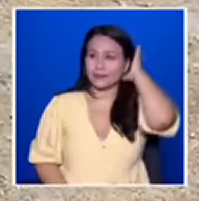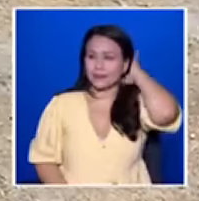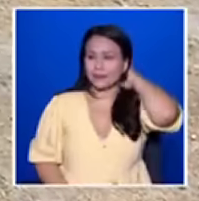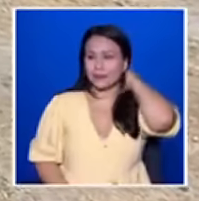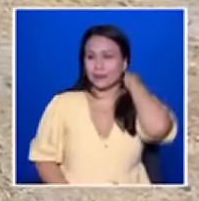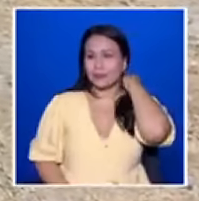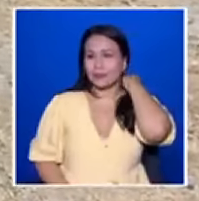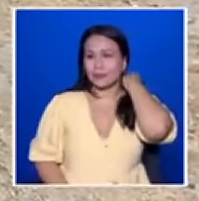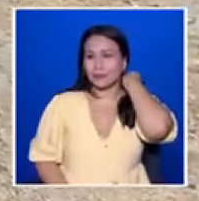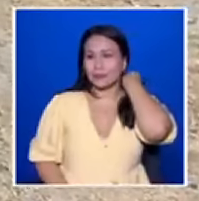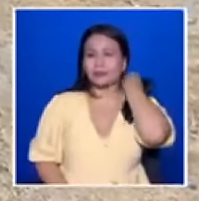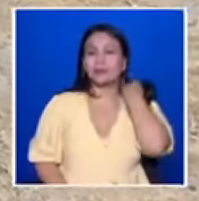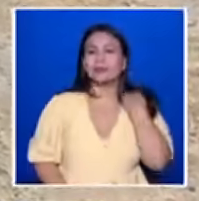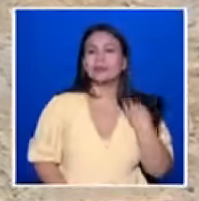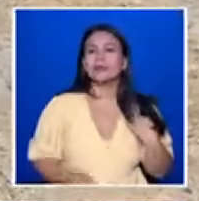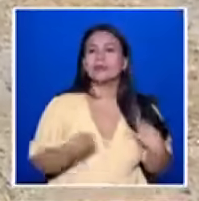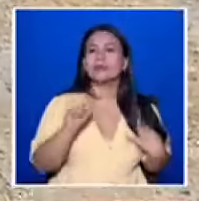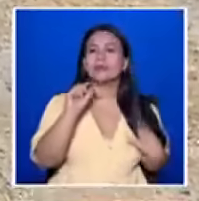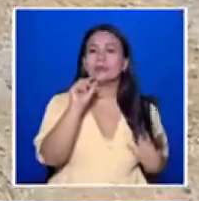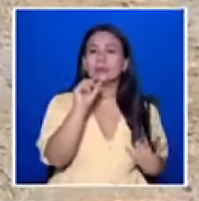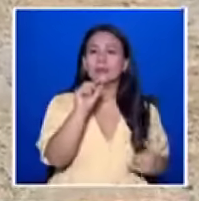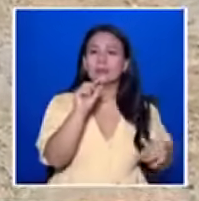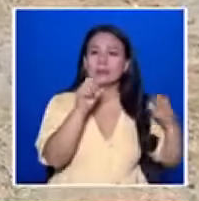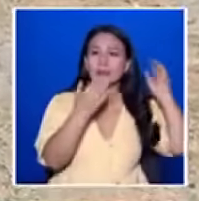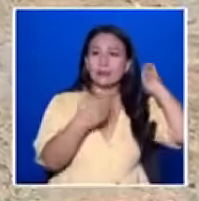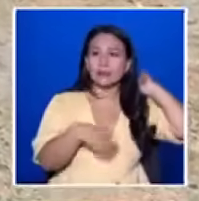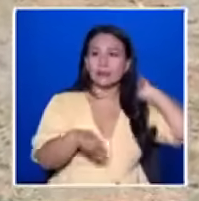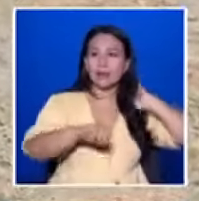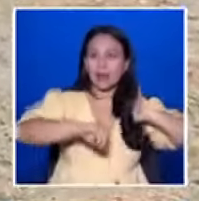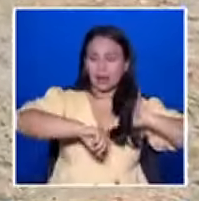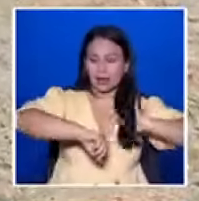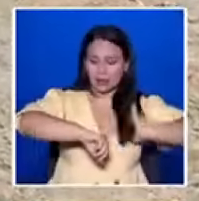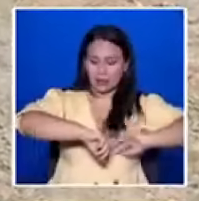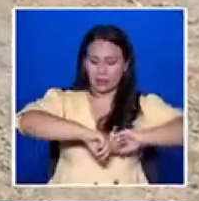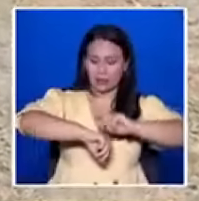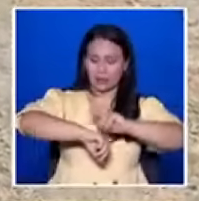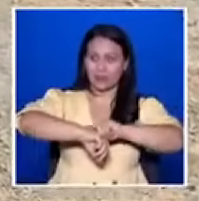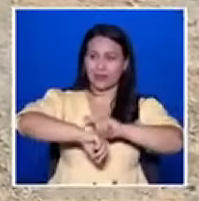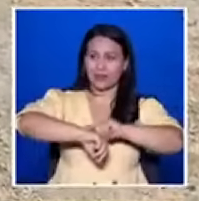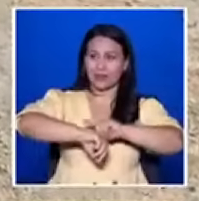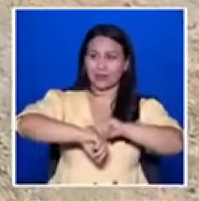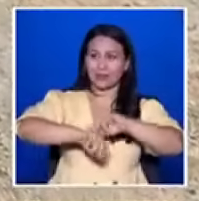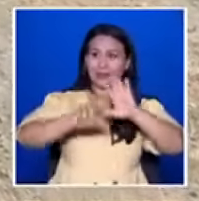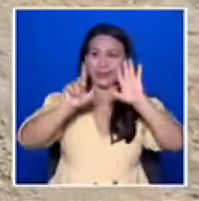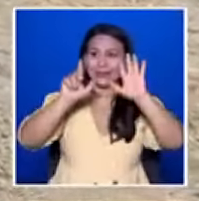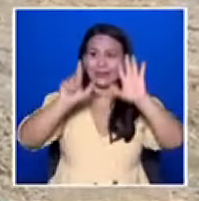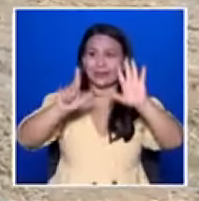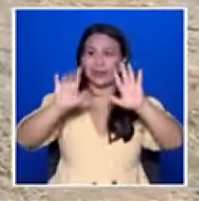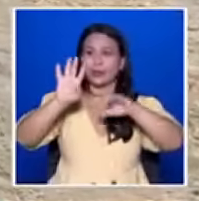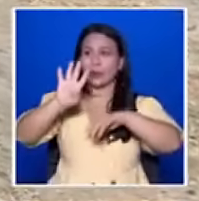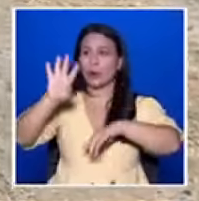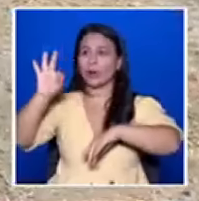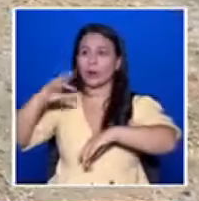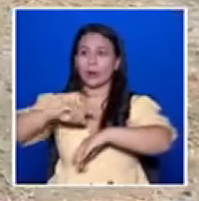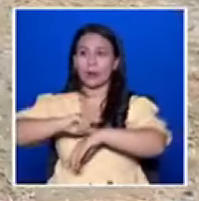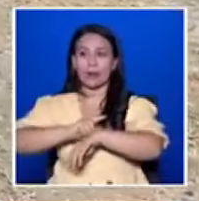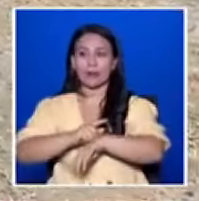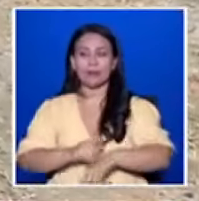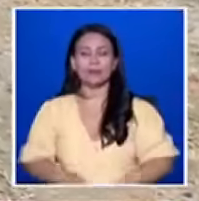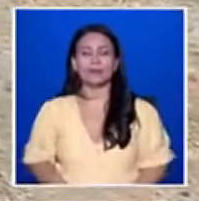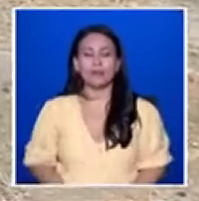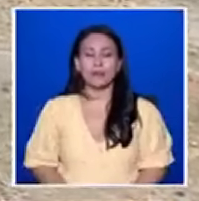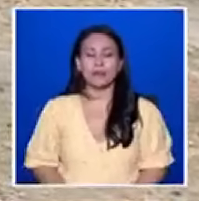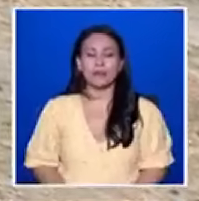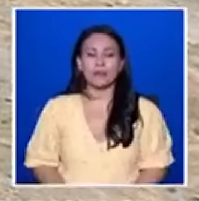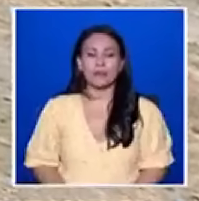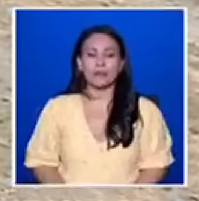Bueno, mi querida Samantita, ya a esta hora, cuando son las 7:49 de la mañana,